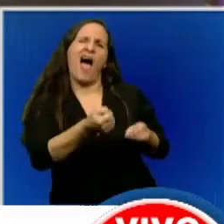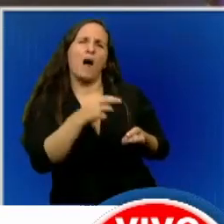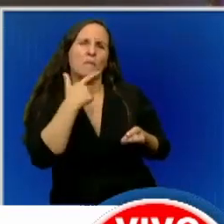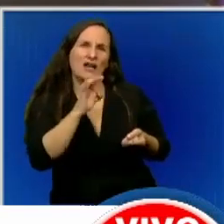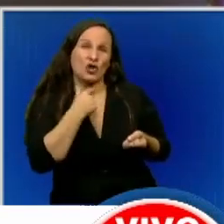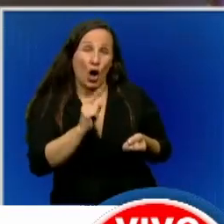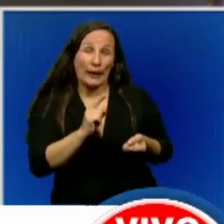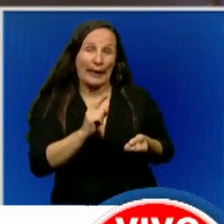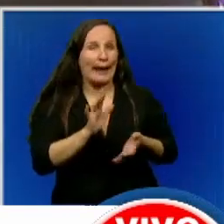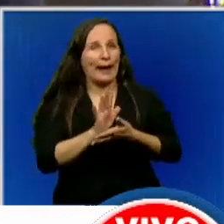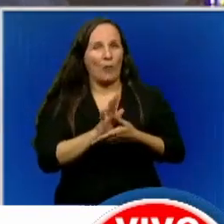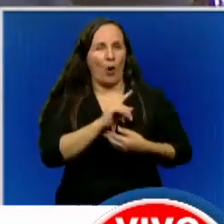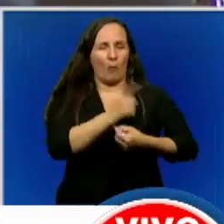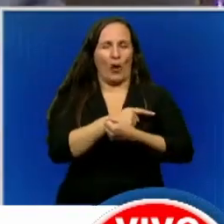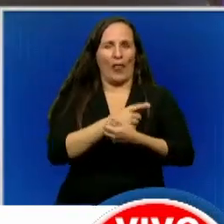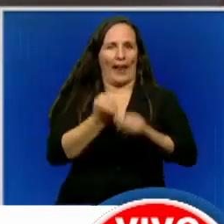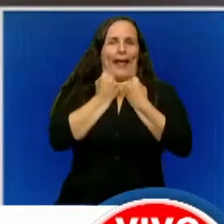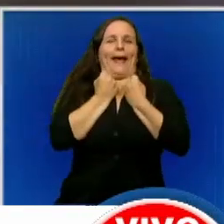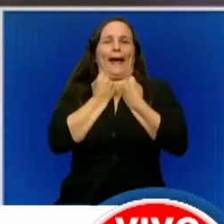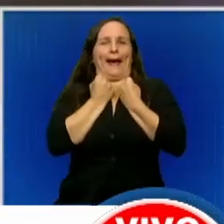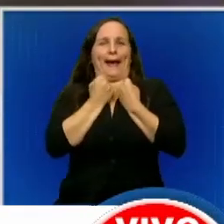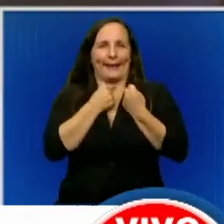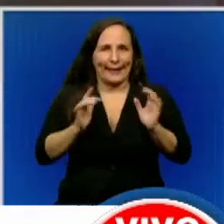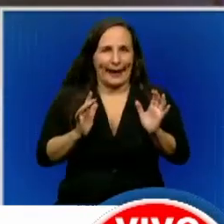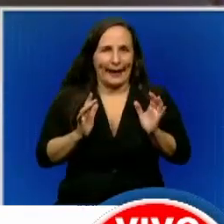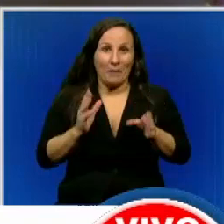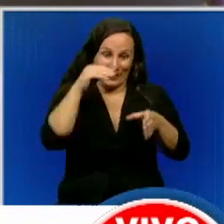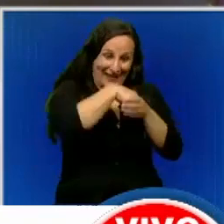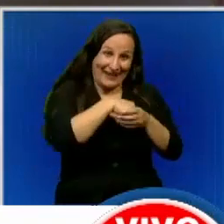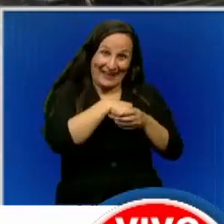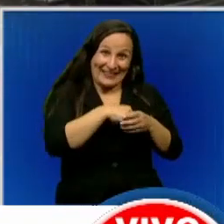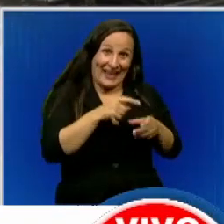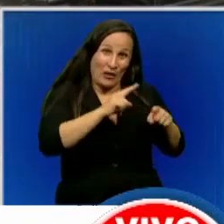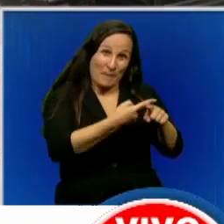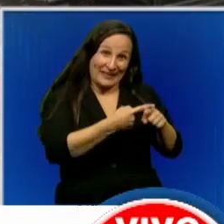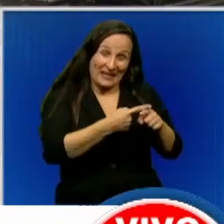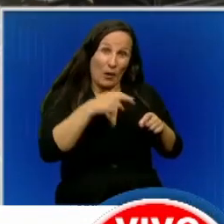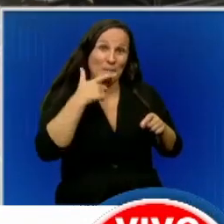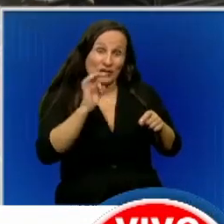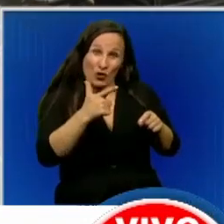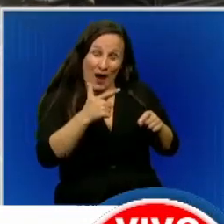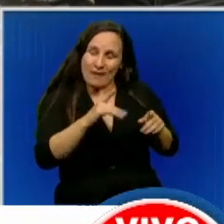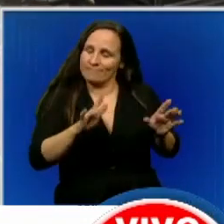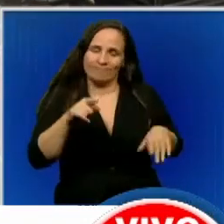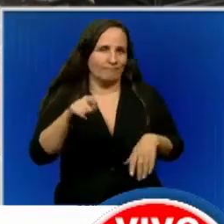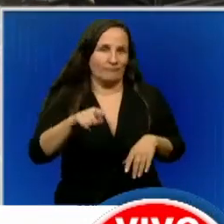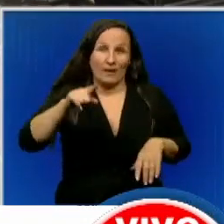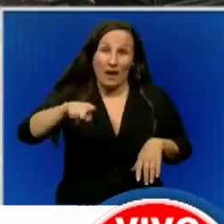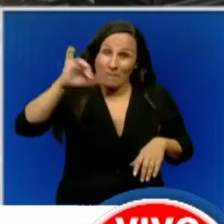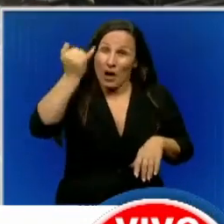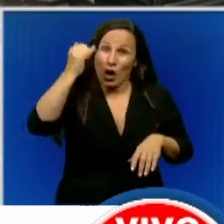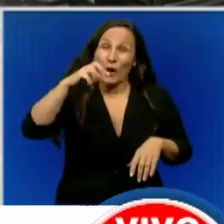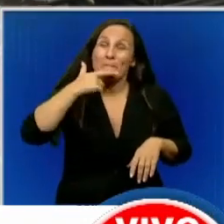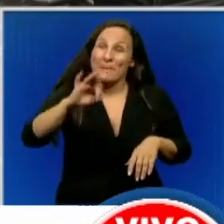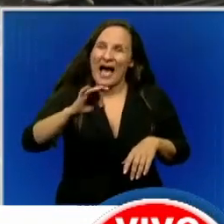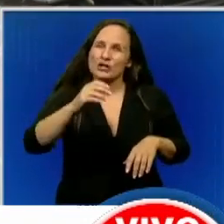la llave del control político a la ciudadanía, porque si nos quedamos con las internas partidarias sin PASO, les cuento que las PASO son el mejor modo, más transparente. No hemos